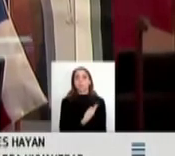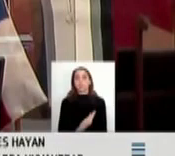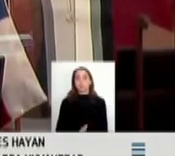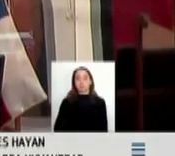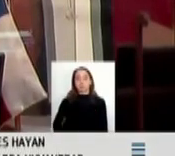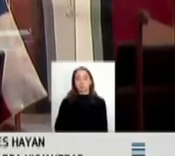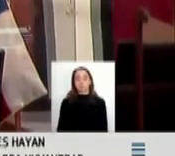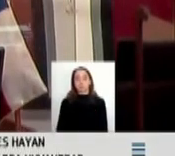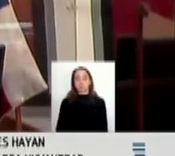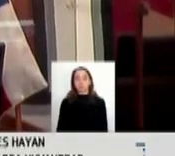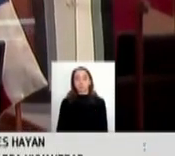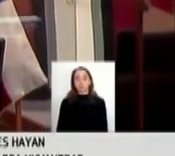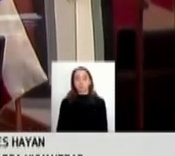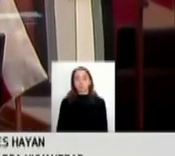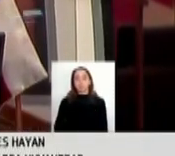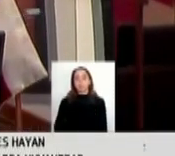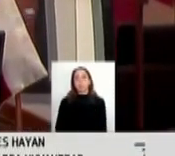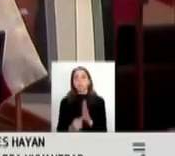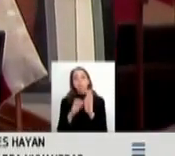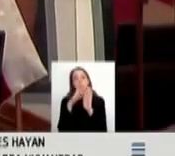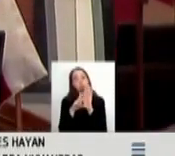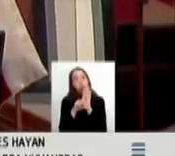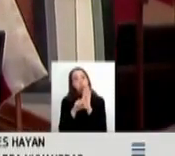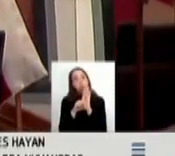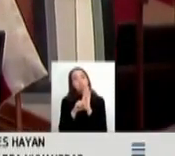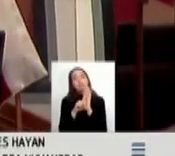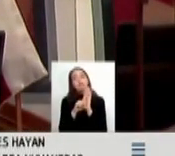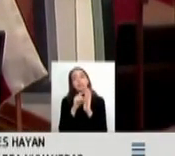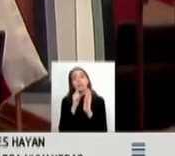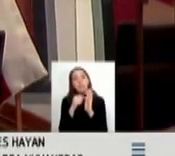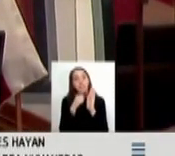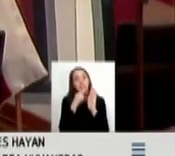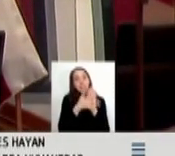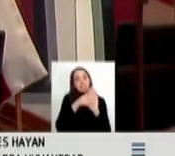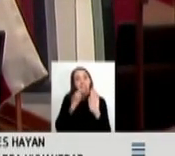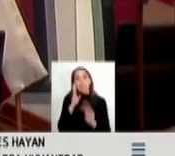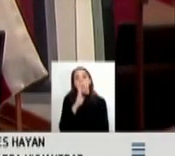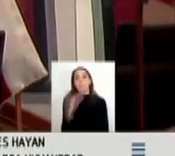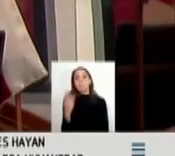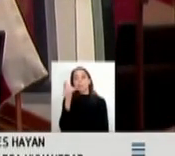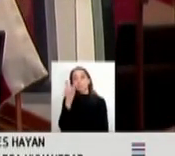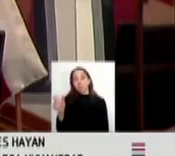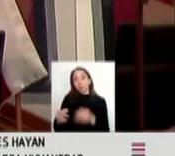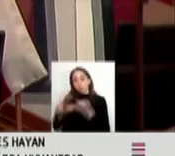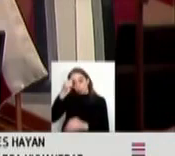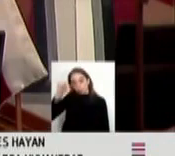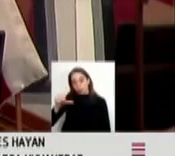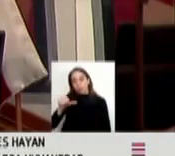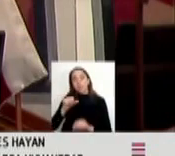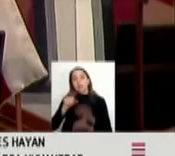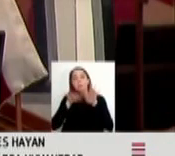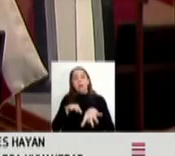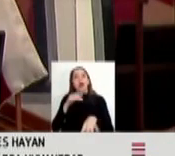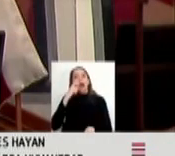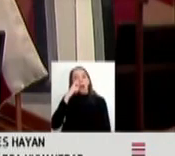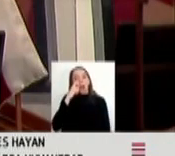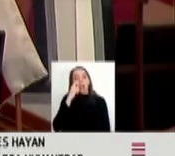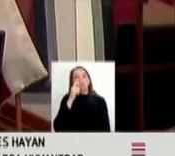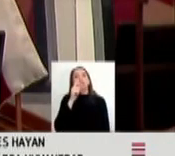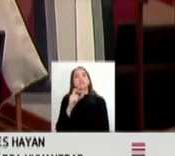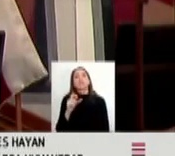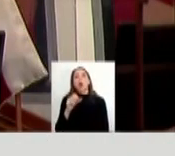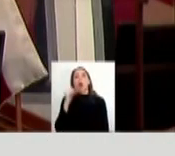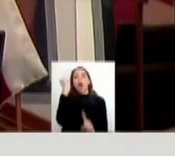Este proyecto que busca excluir de beneficio a los condenados por genocidio, crímenes de lesa humanidad y crímenes de guerra, nuevamente